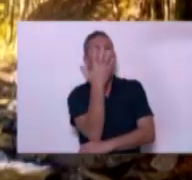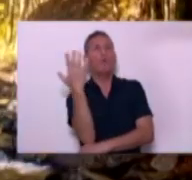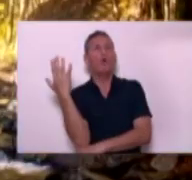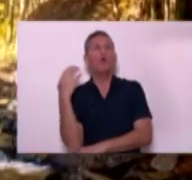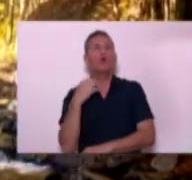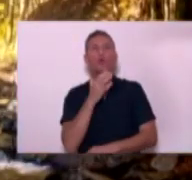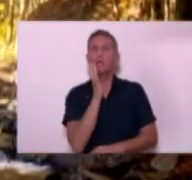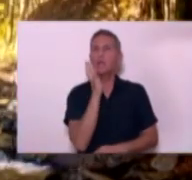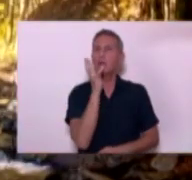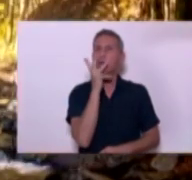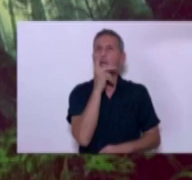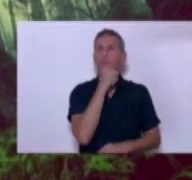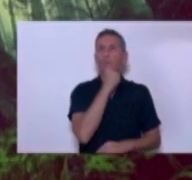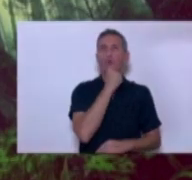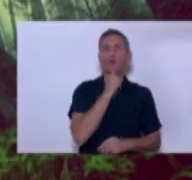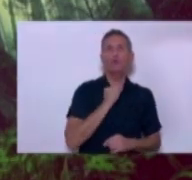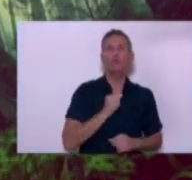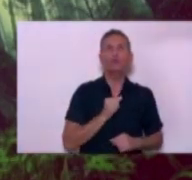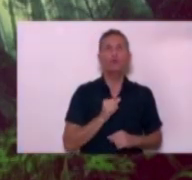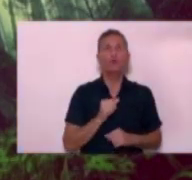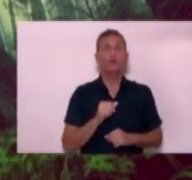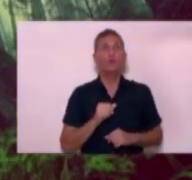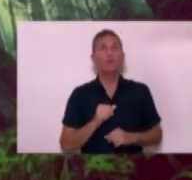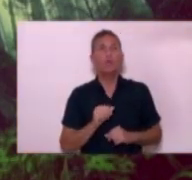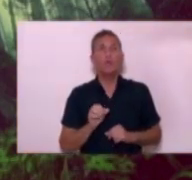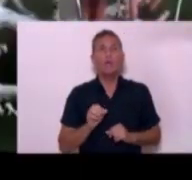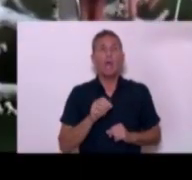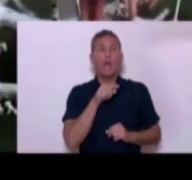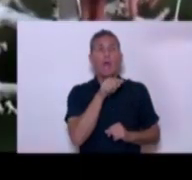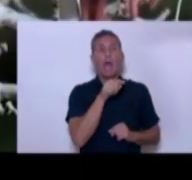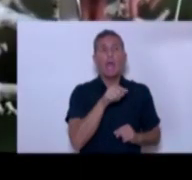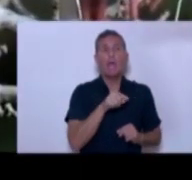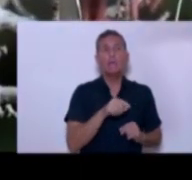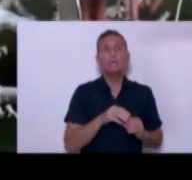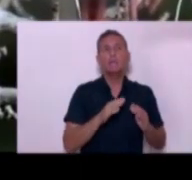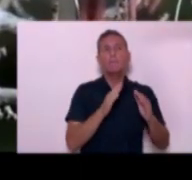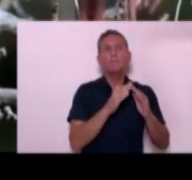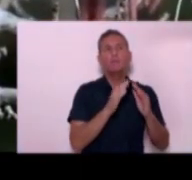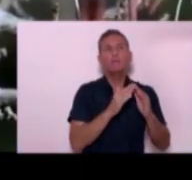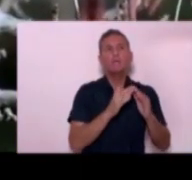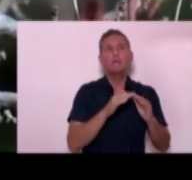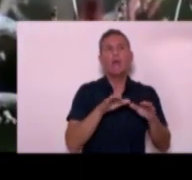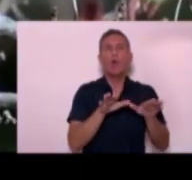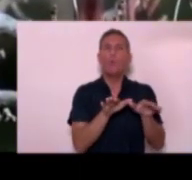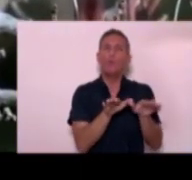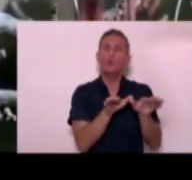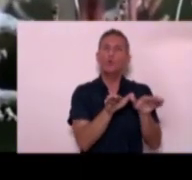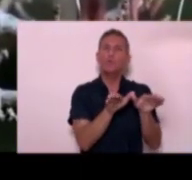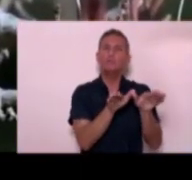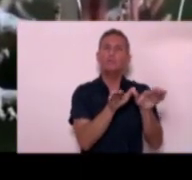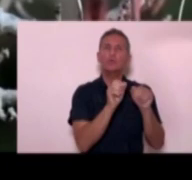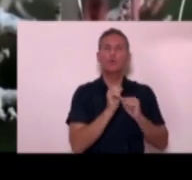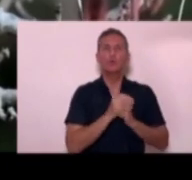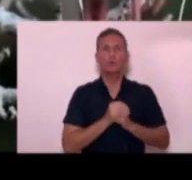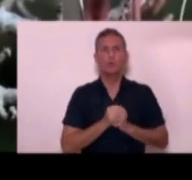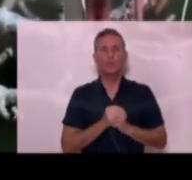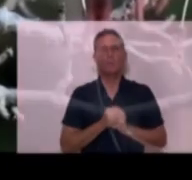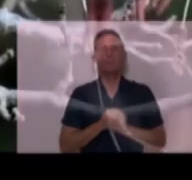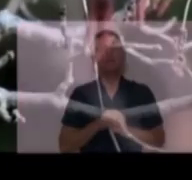que daba al mar azul. Y en un árbol de los del bosque vivía un ruiseñor.